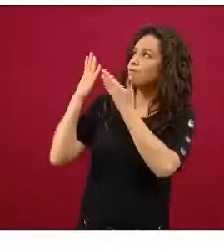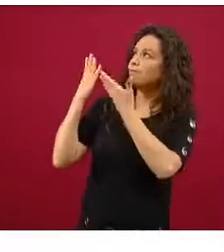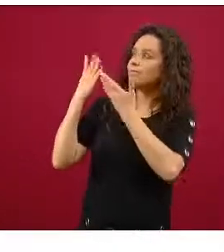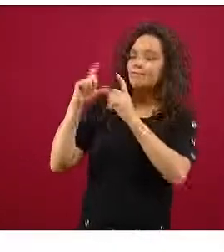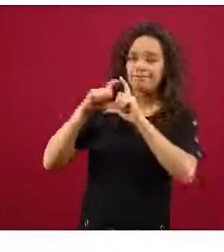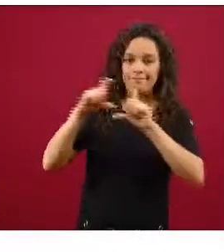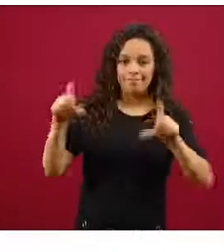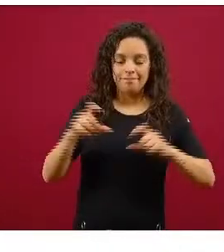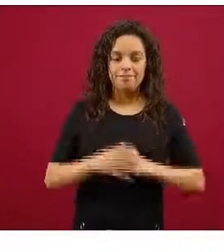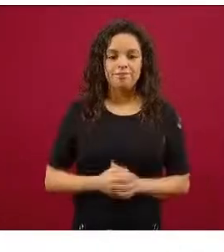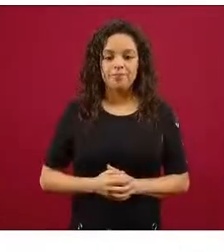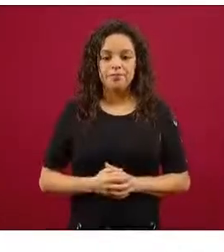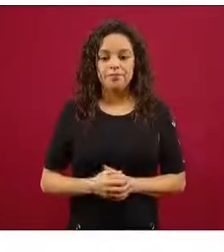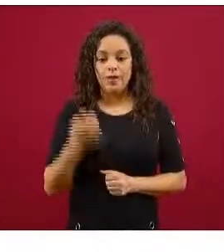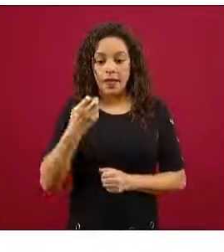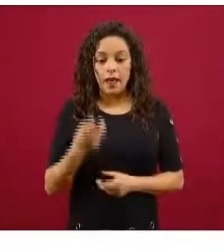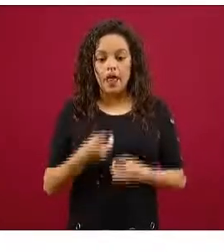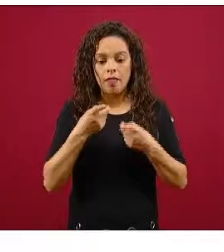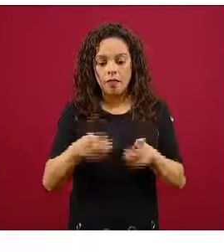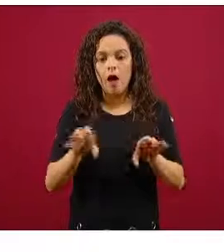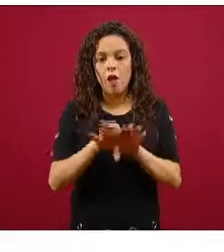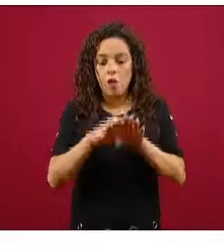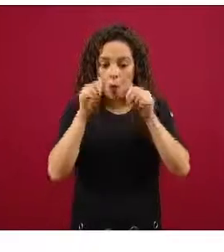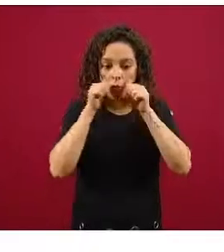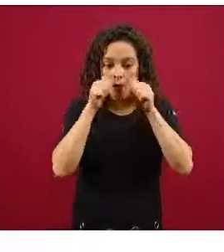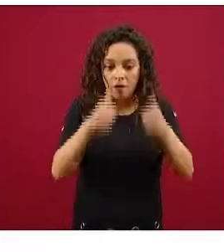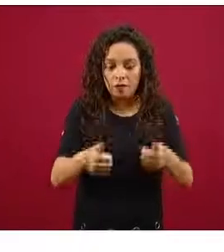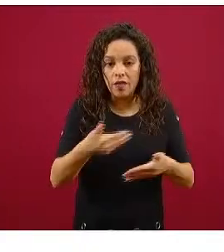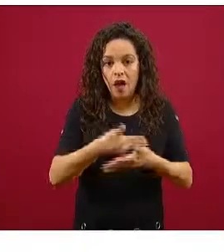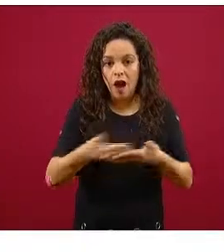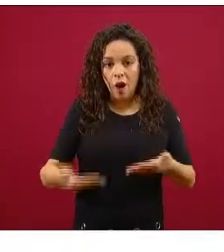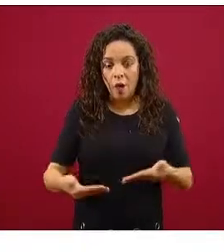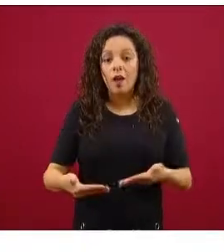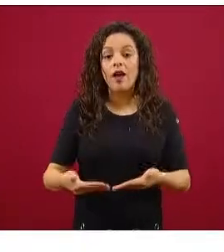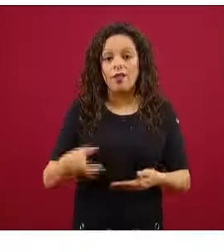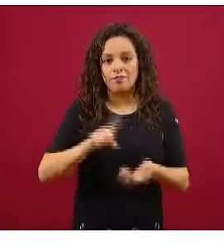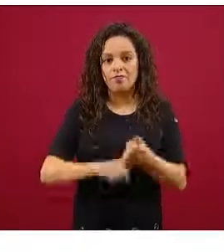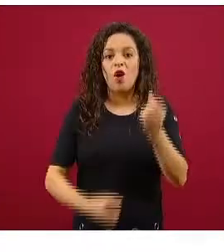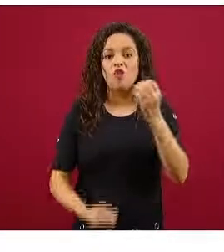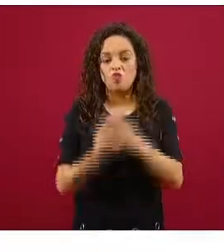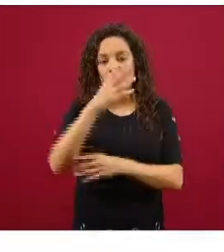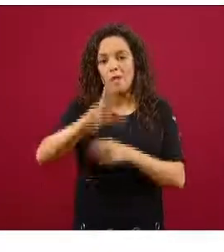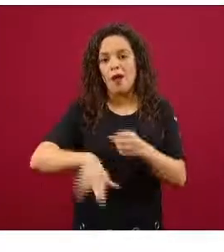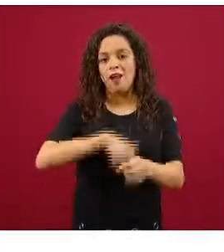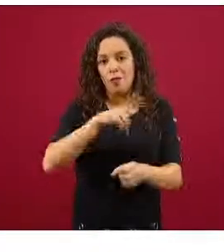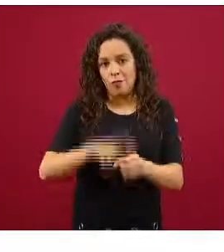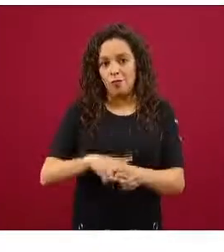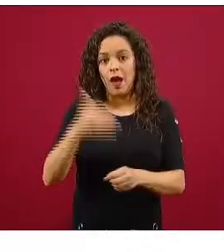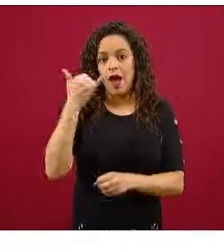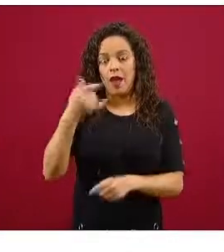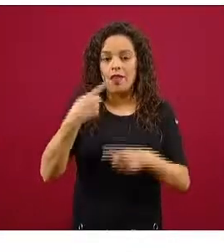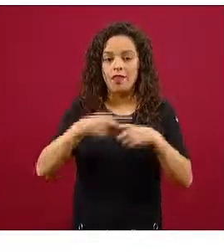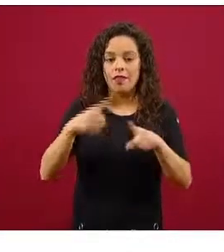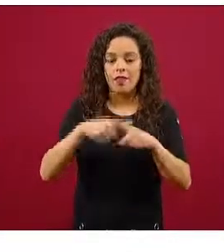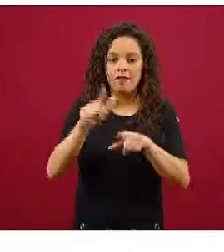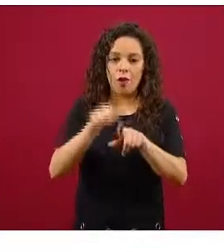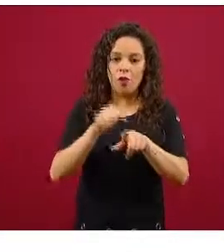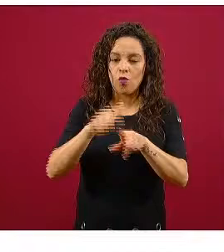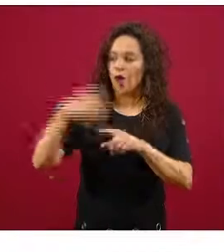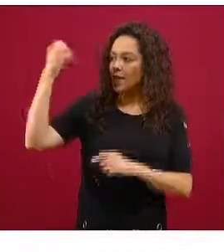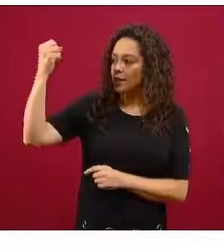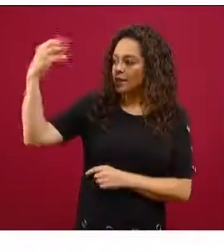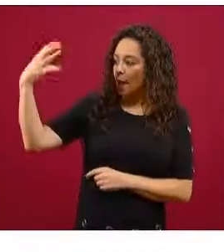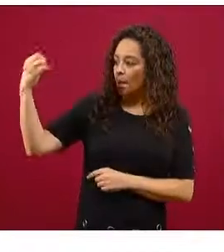cómo será la atención ahora ante la nueva normalidad y con la diferente semaforización que